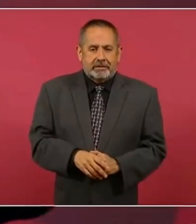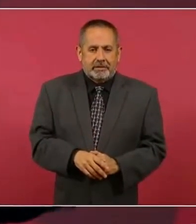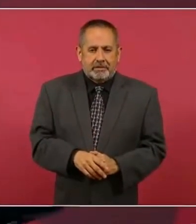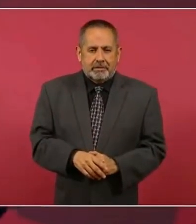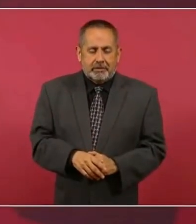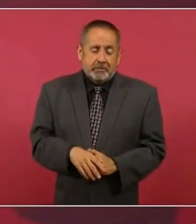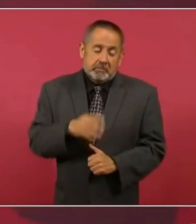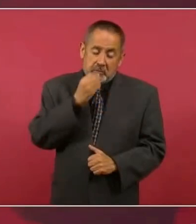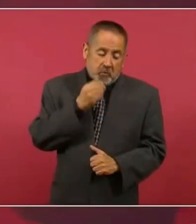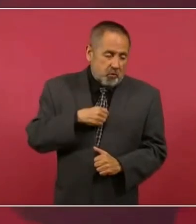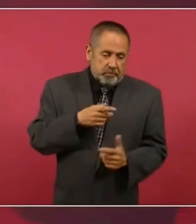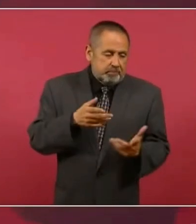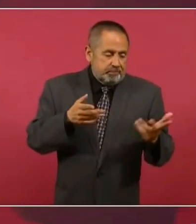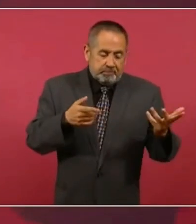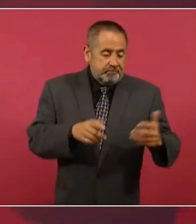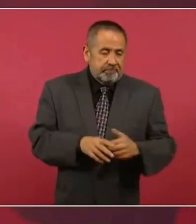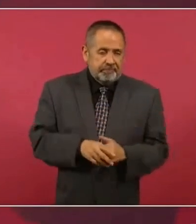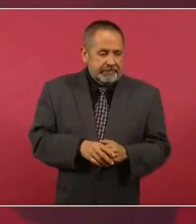ni modo